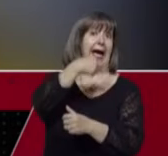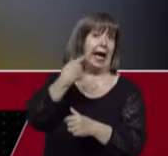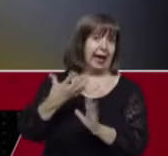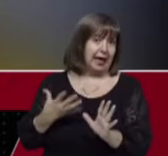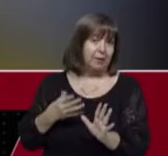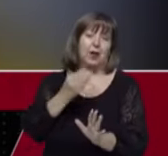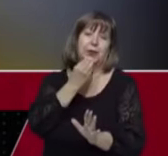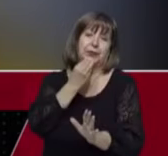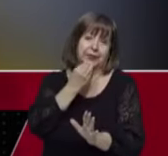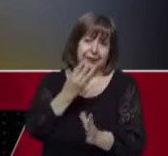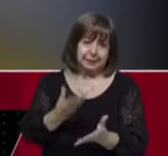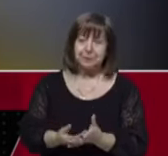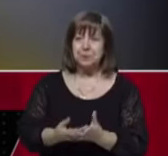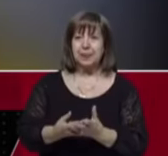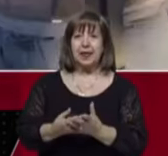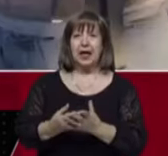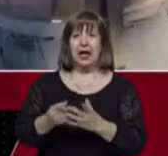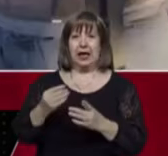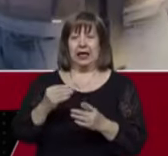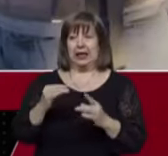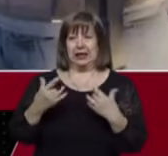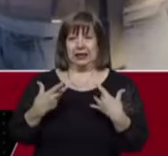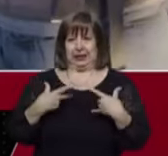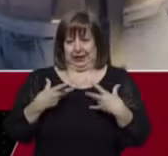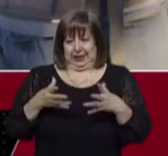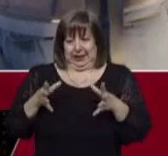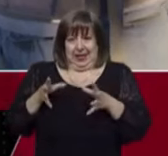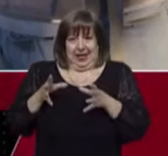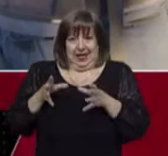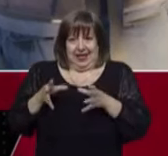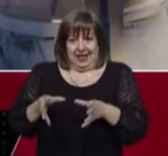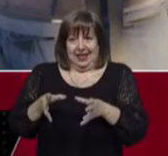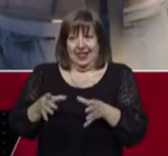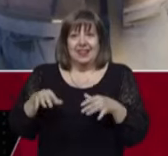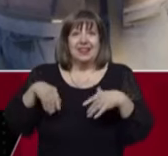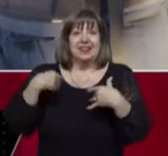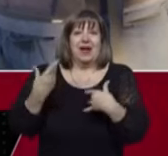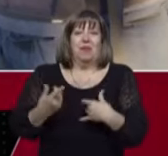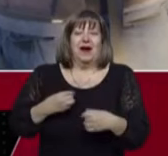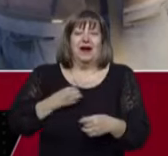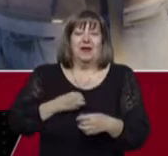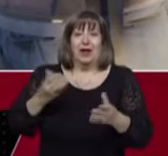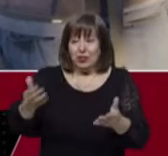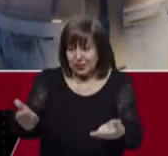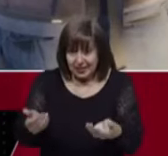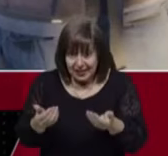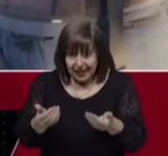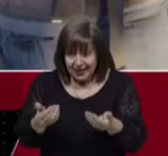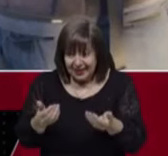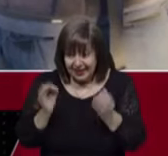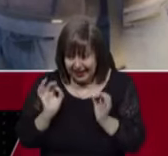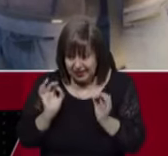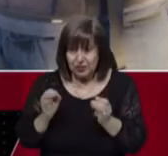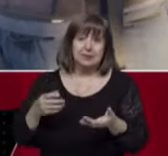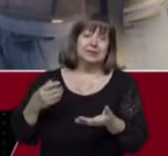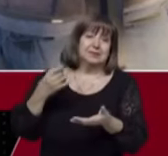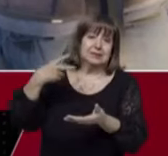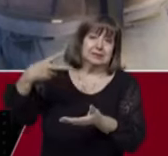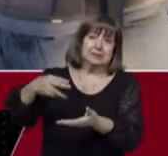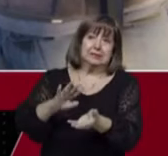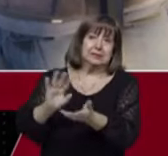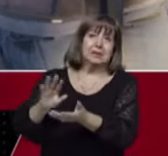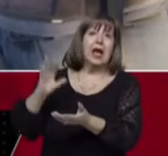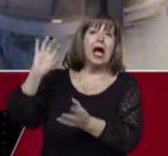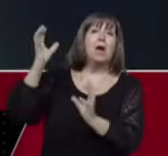Pero bueno, en el momento tratar de estar lo más tranquilo posible y después sí, el orgullo de poder ayudarla a la mamá a tener a su bebé. ¿Y la